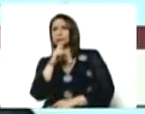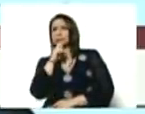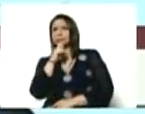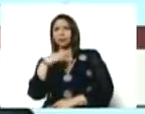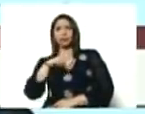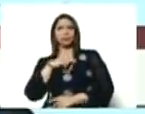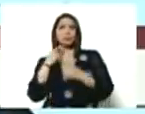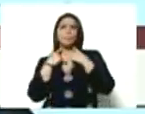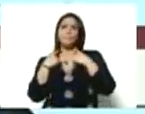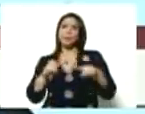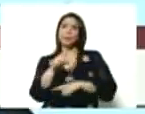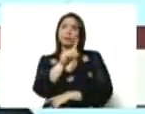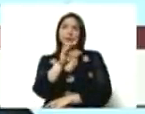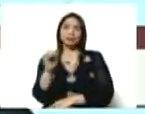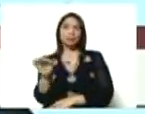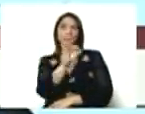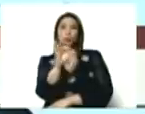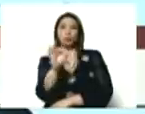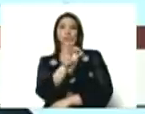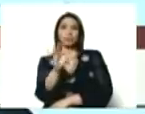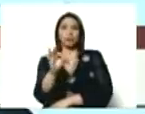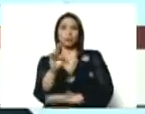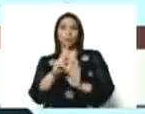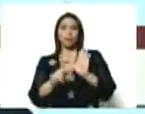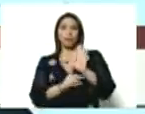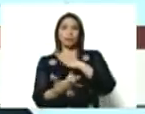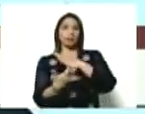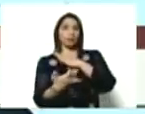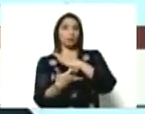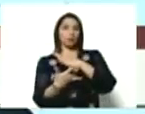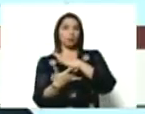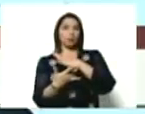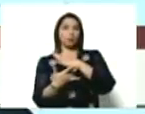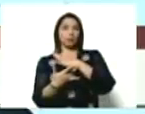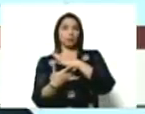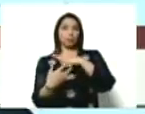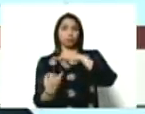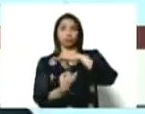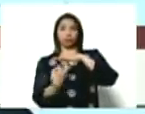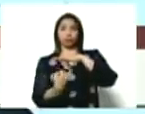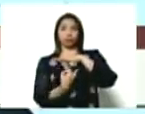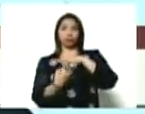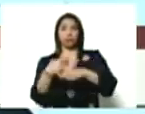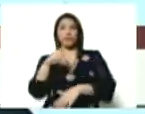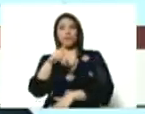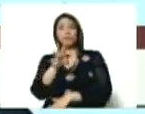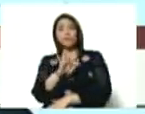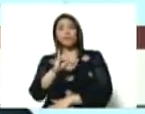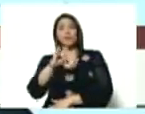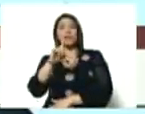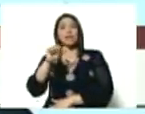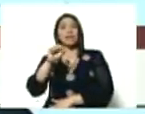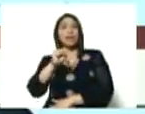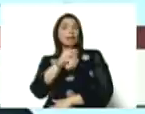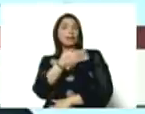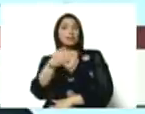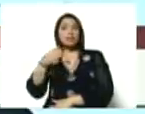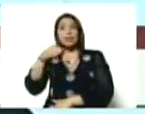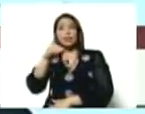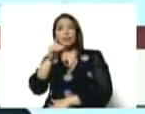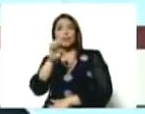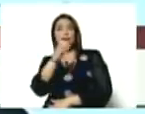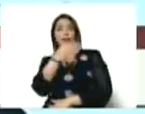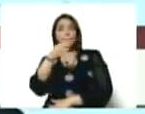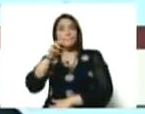perdimos el 100% del parque tecnológico en las instalaciones de Filas de Mariche. Perdimos todo el parque